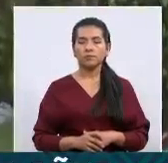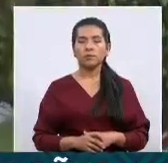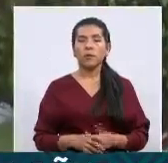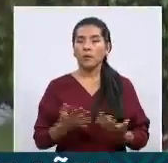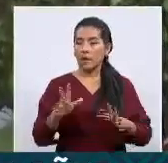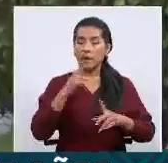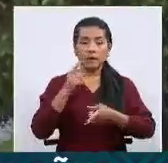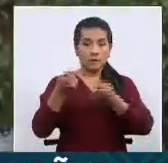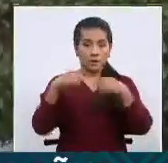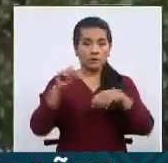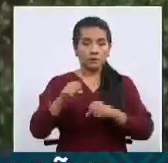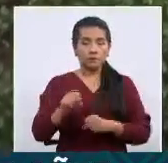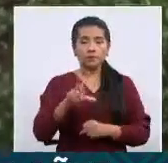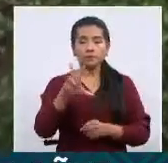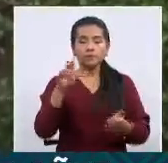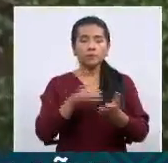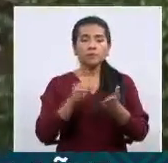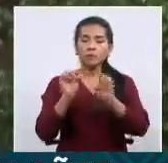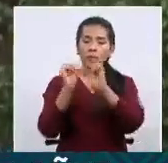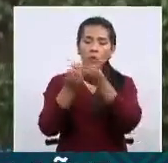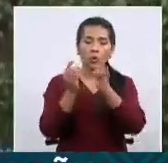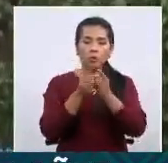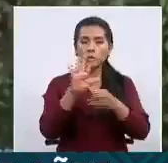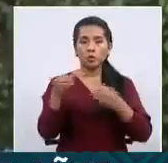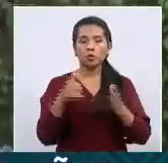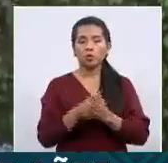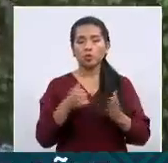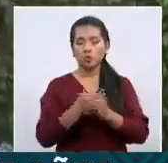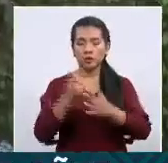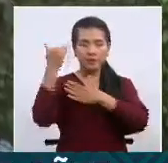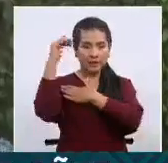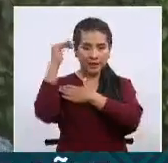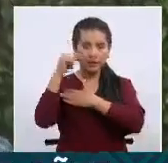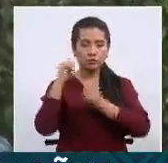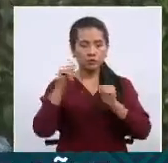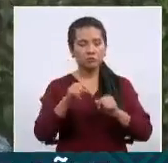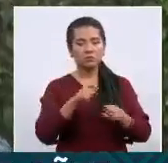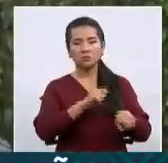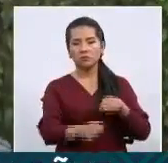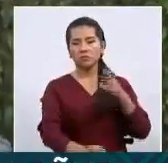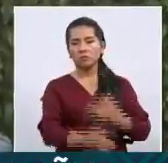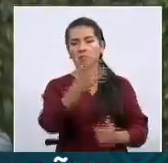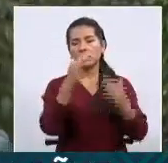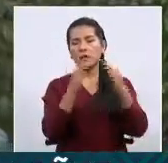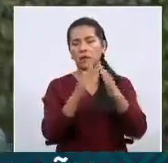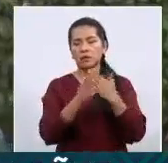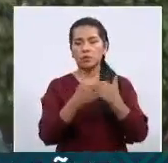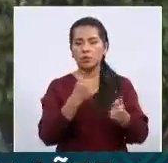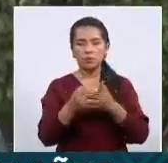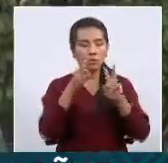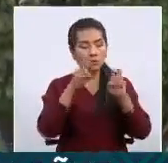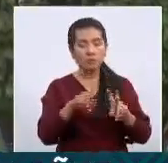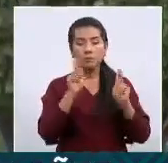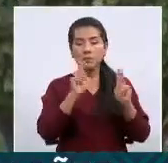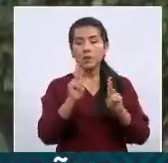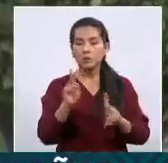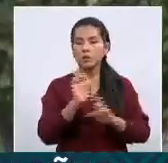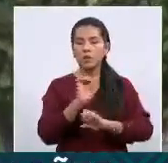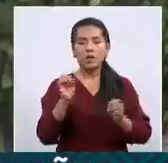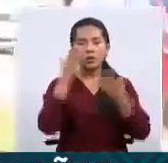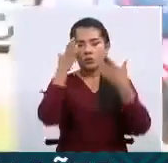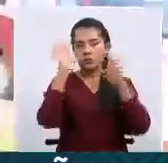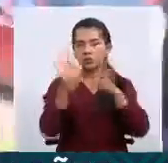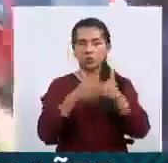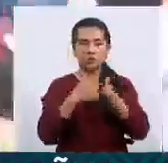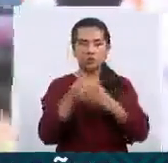Vinieron al Plan 3000, grupos de la Unión Juvenil Cruceñista, quemaron mi casa, no les interesaba si habían personas, había niños, tuvimos que escapar, gracias